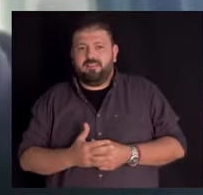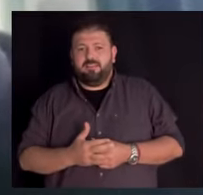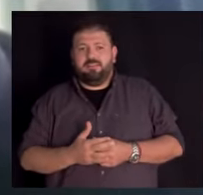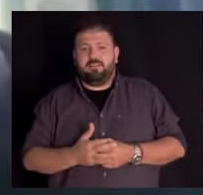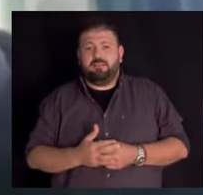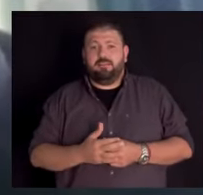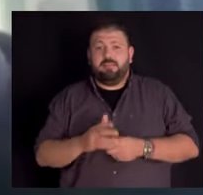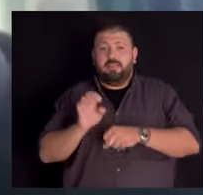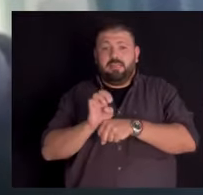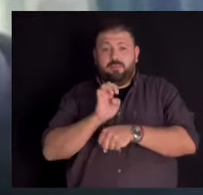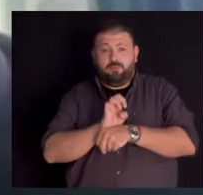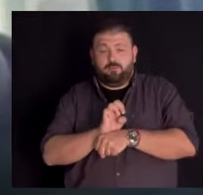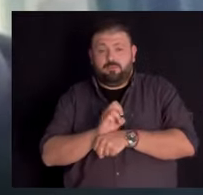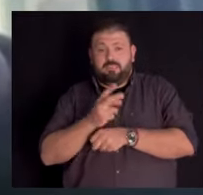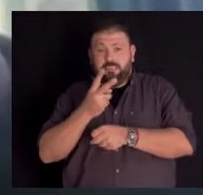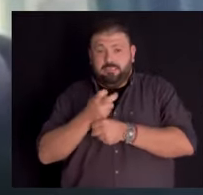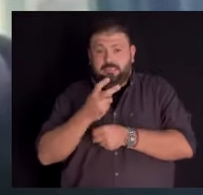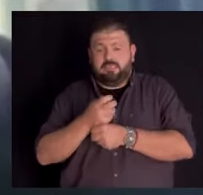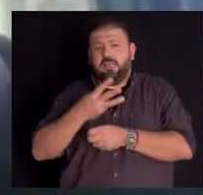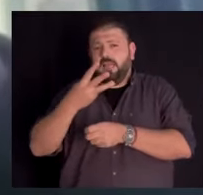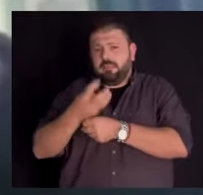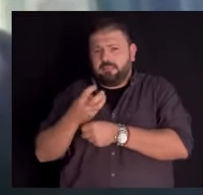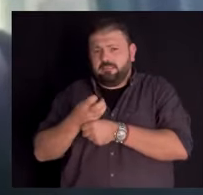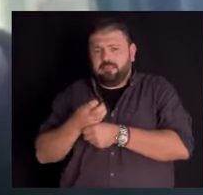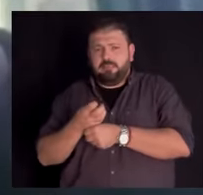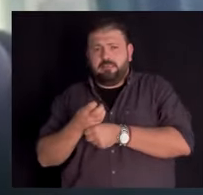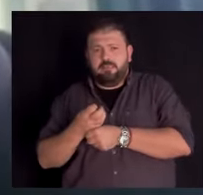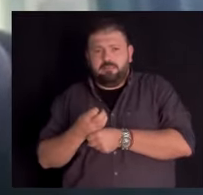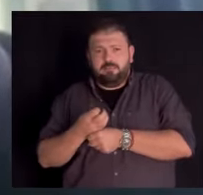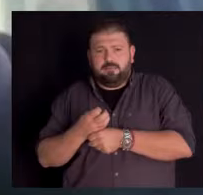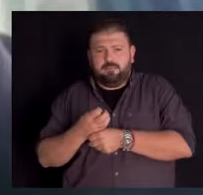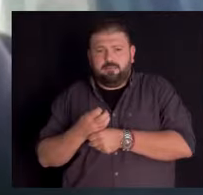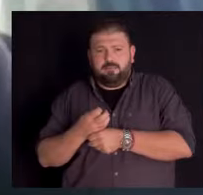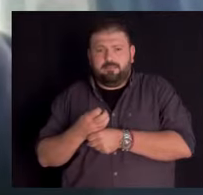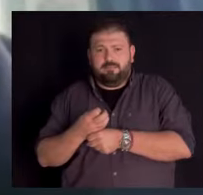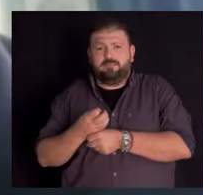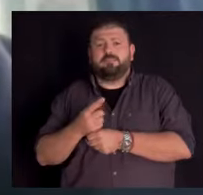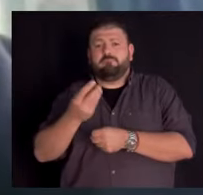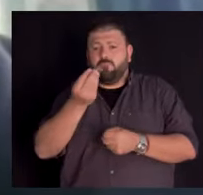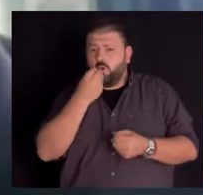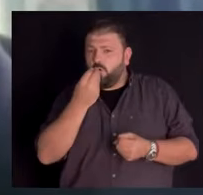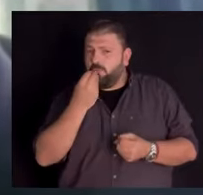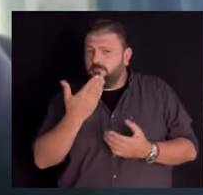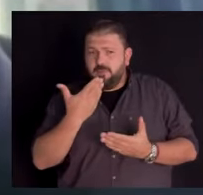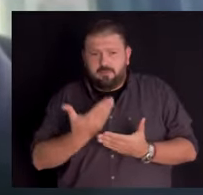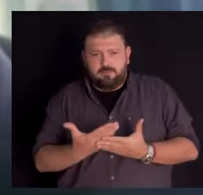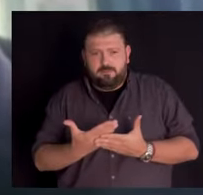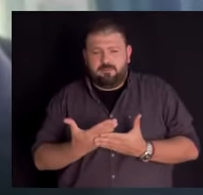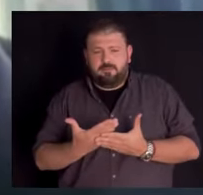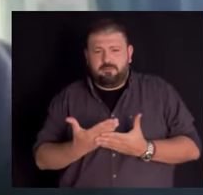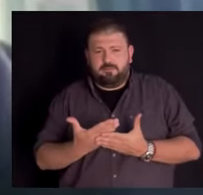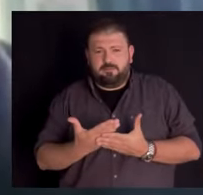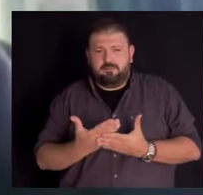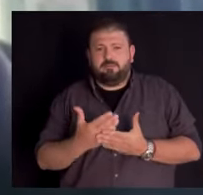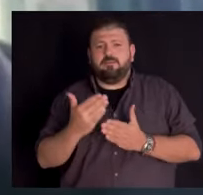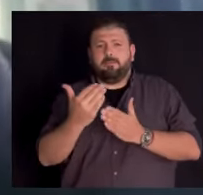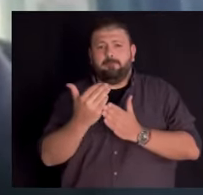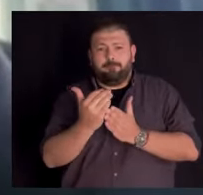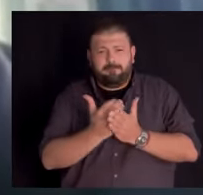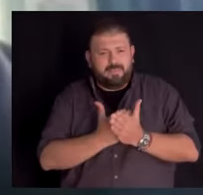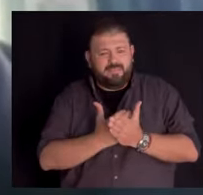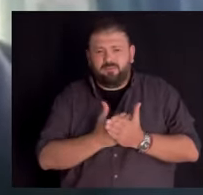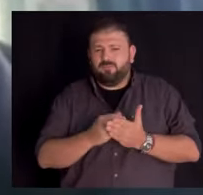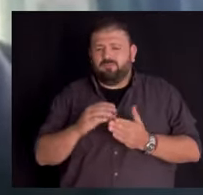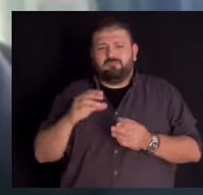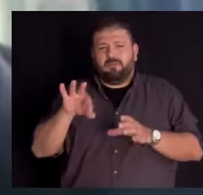Entonces, ese es el segundo. La tercera es alimentarnos bien, menos comida chatarra, de